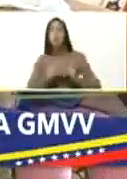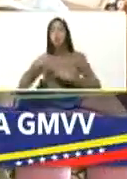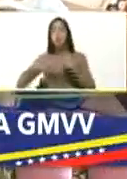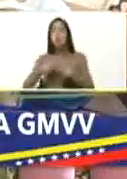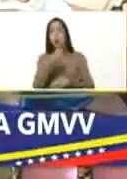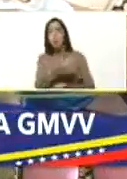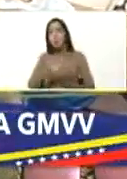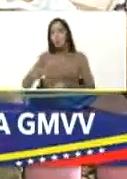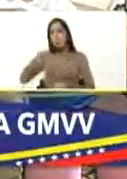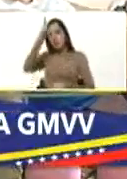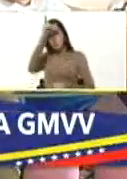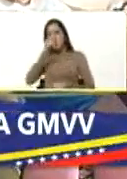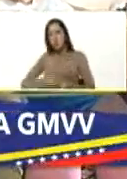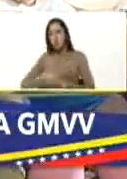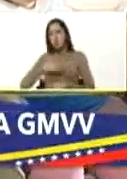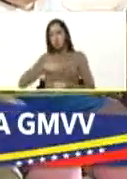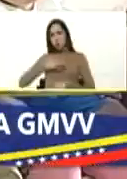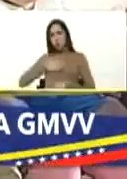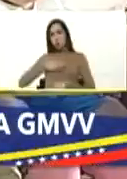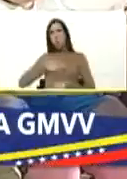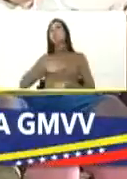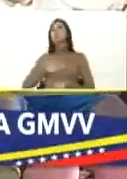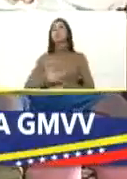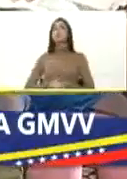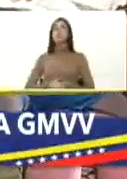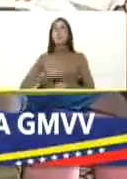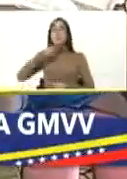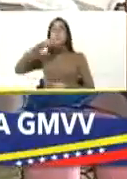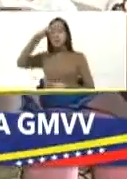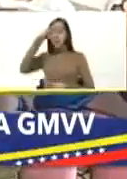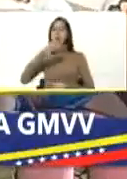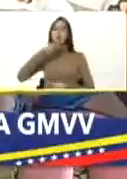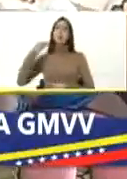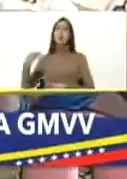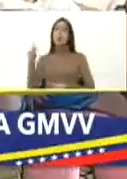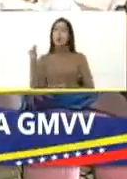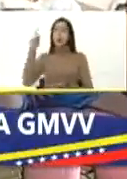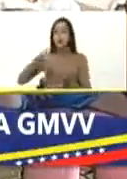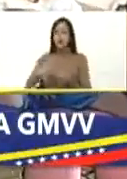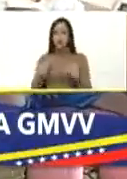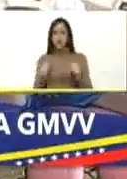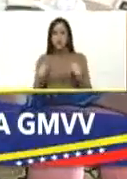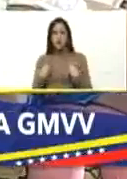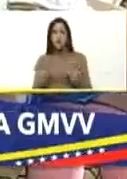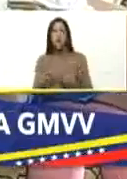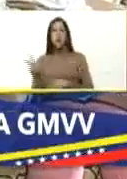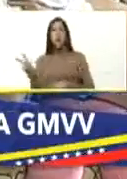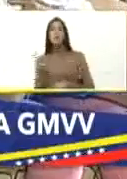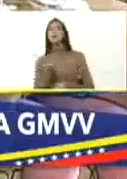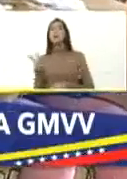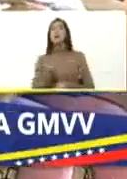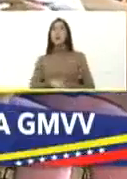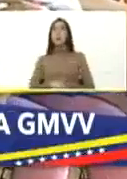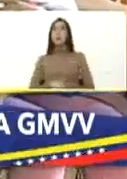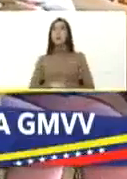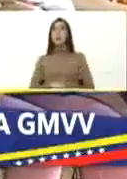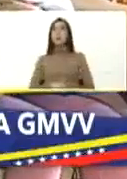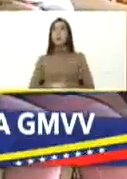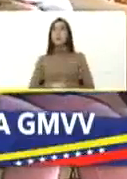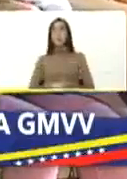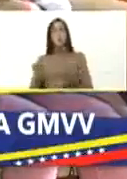con discapacidad, como padre de familia, presidente, joven de este municipio, de esta patria. Presidente, acá usted tiene